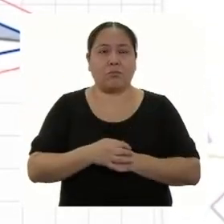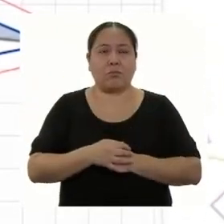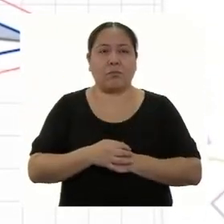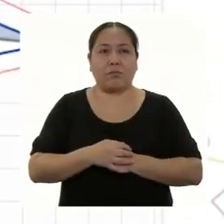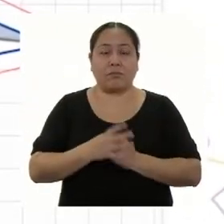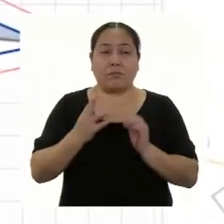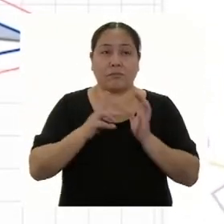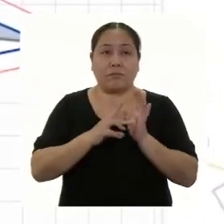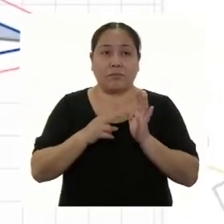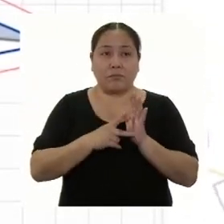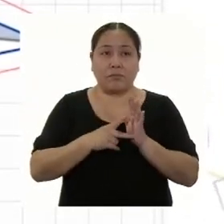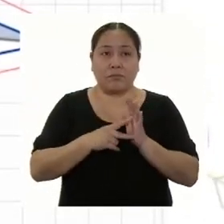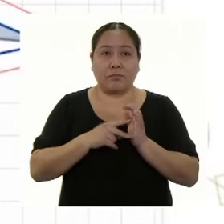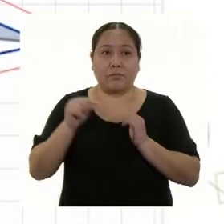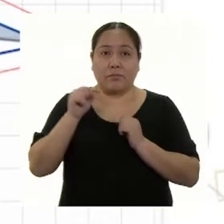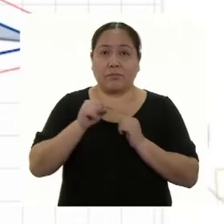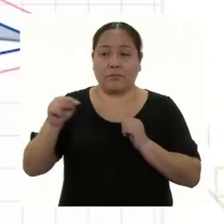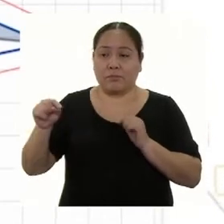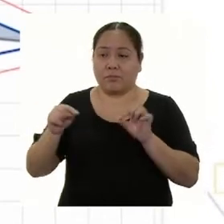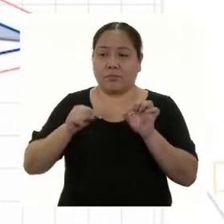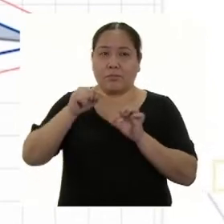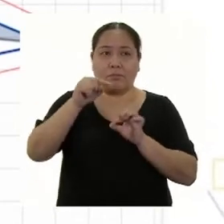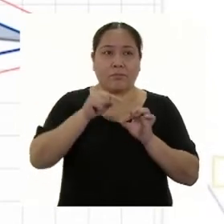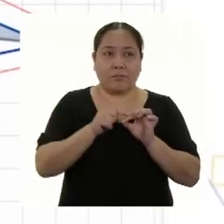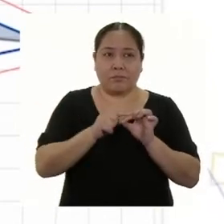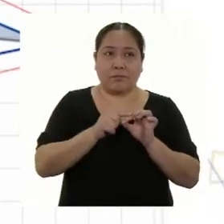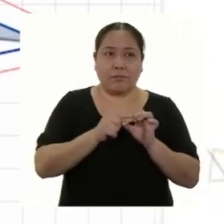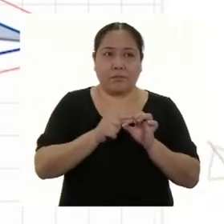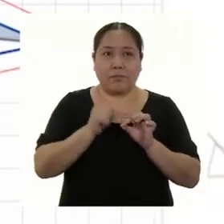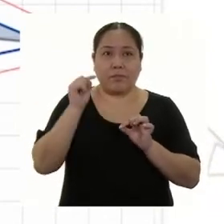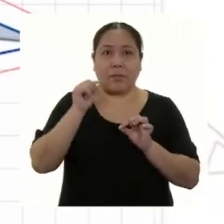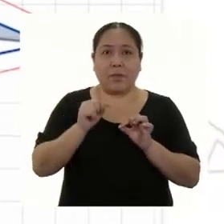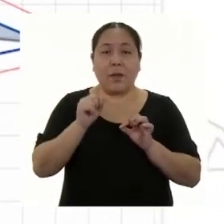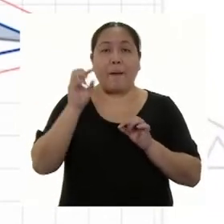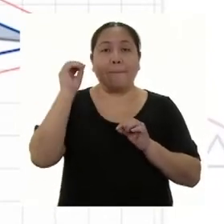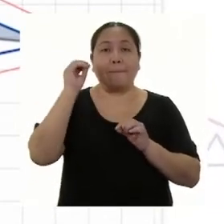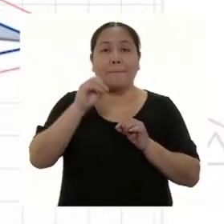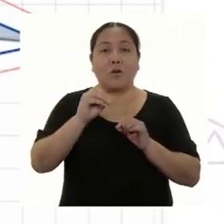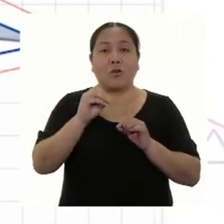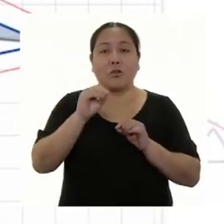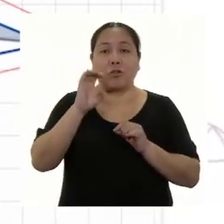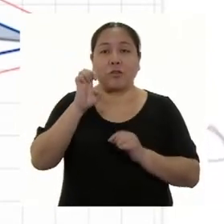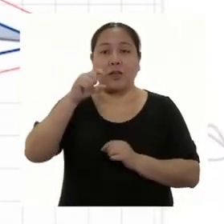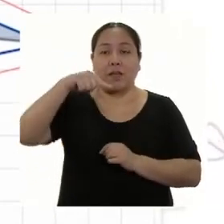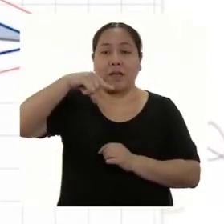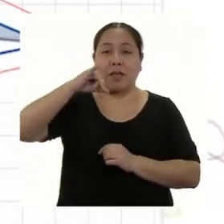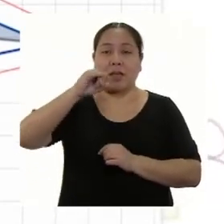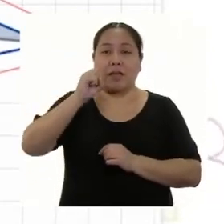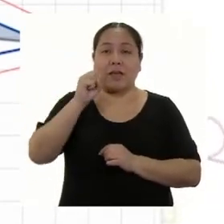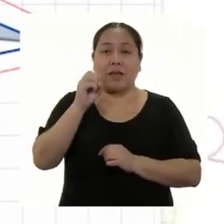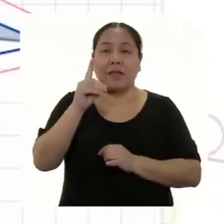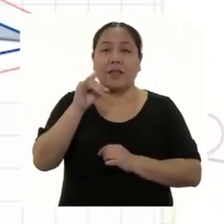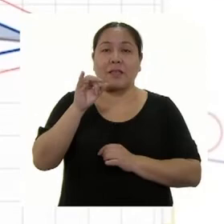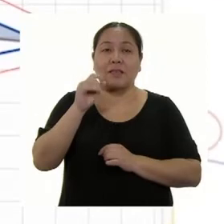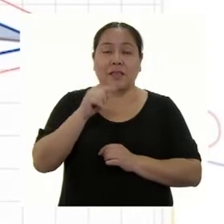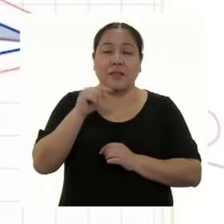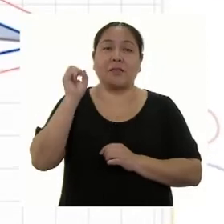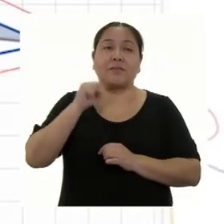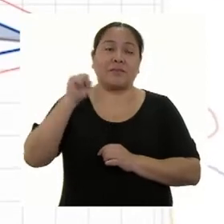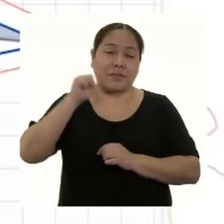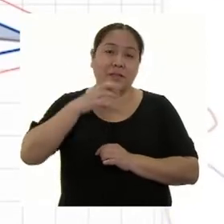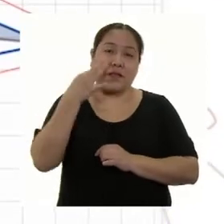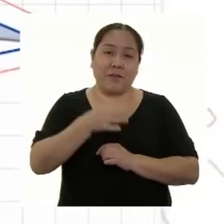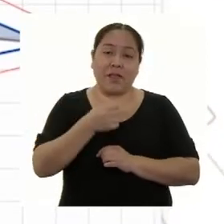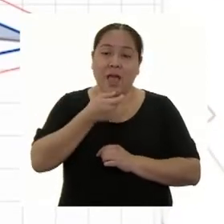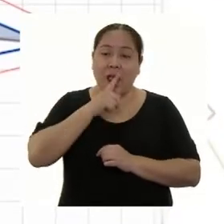o sea, de sus vértices. Hallar esos puntos equidistantes nos ayudará a colocar aspersores para realmente